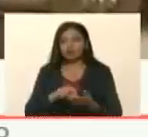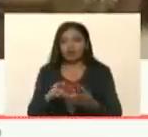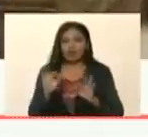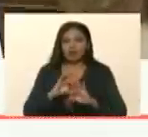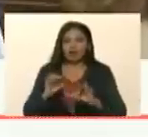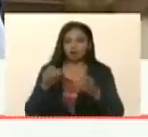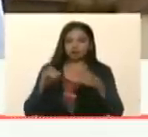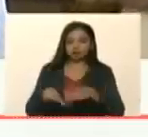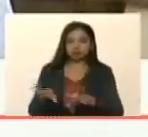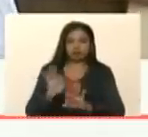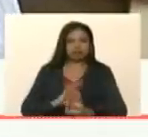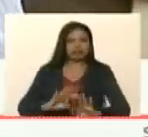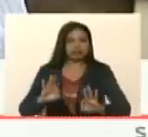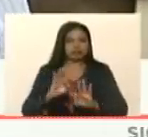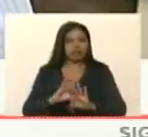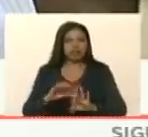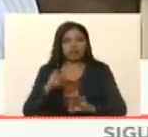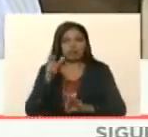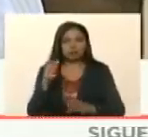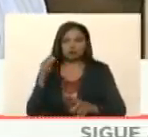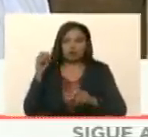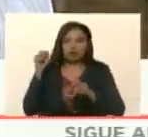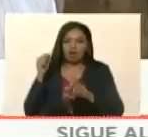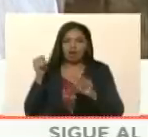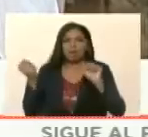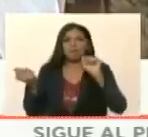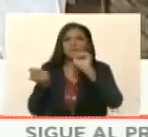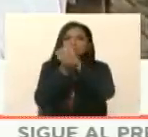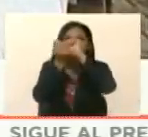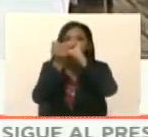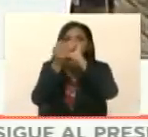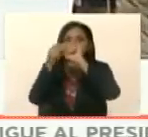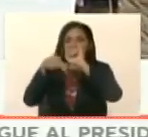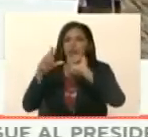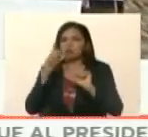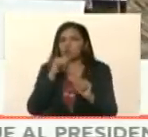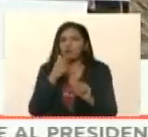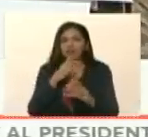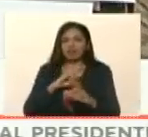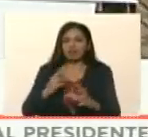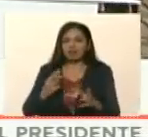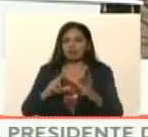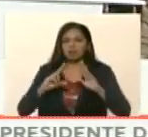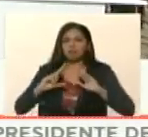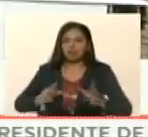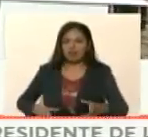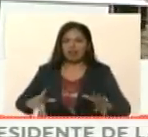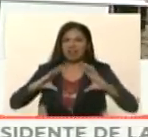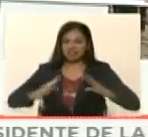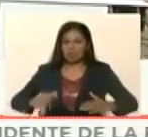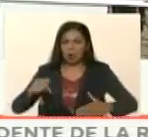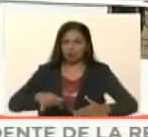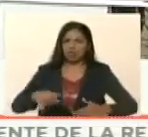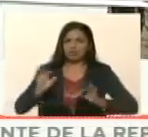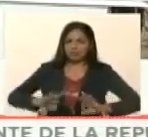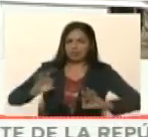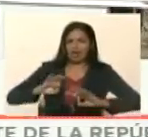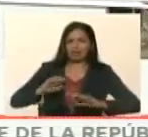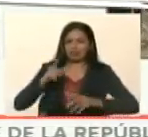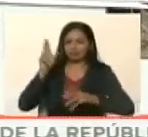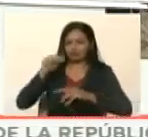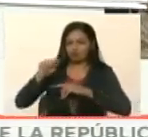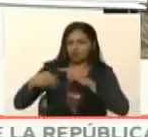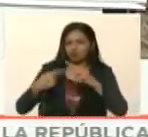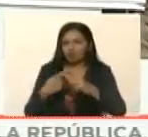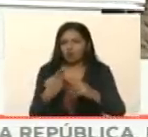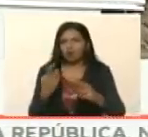rendir, nadie nos va a esclavizar. Aquí nadie se va a rendir frente al imperio norteamericano, jamás.